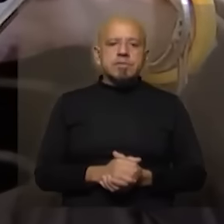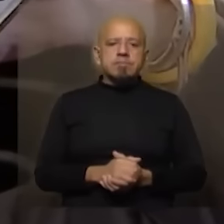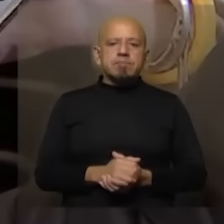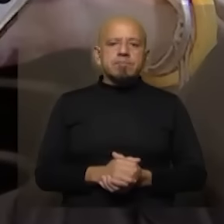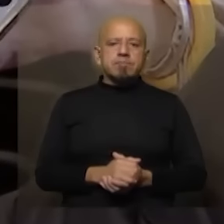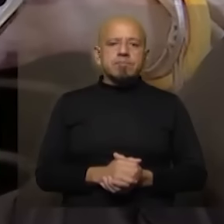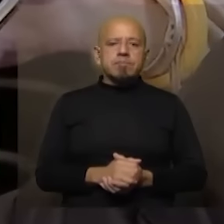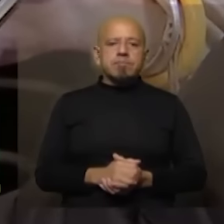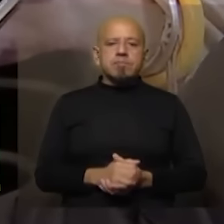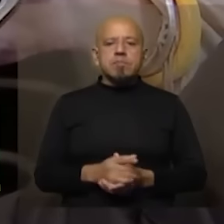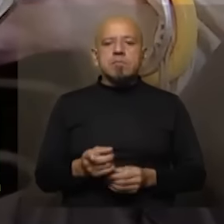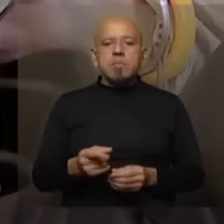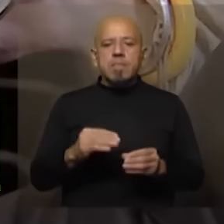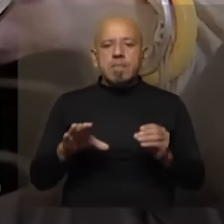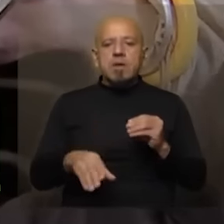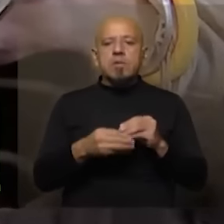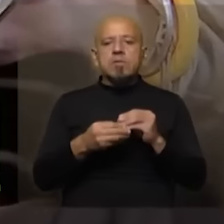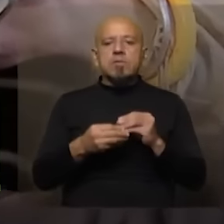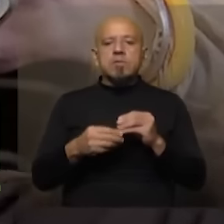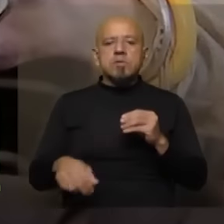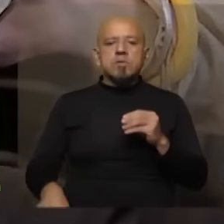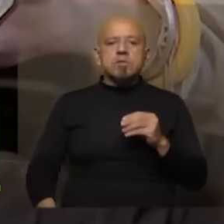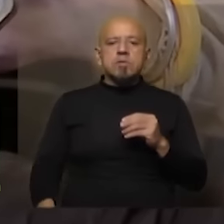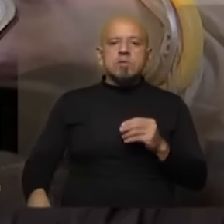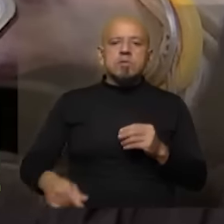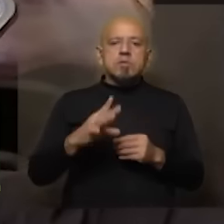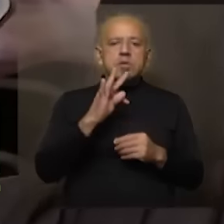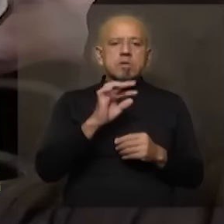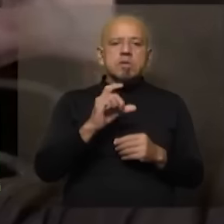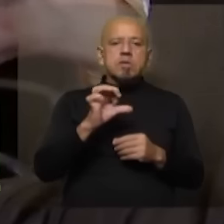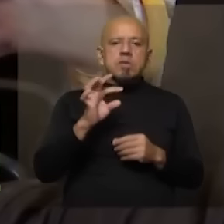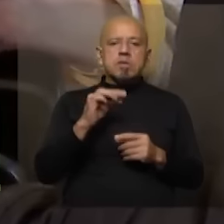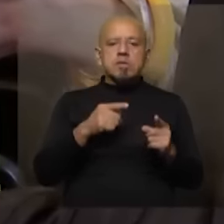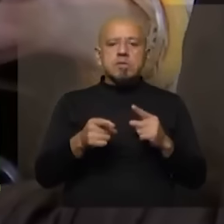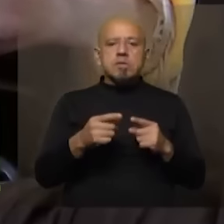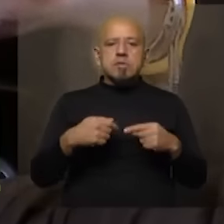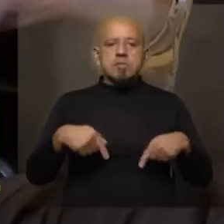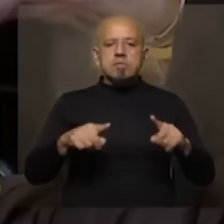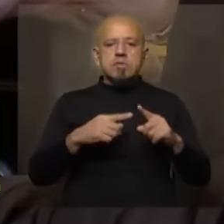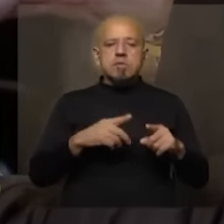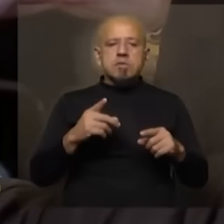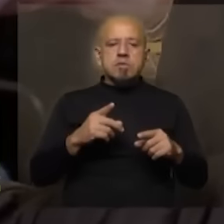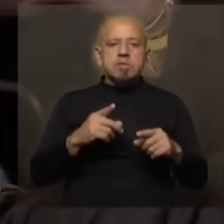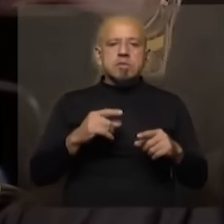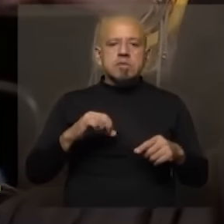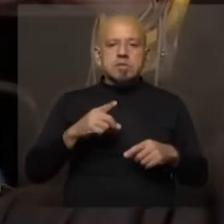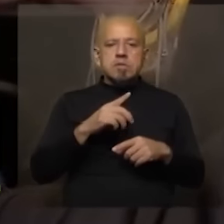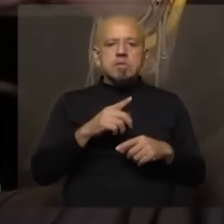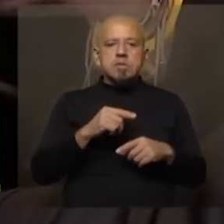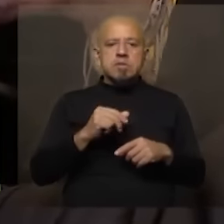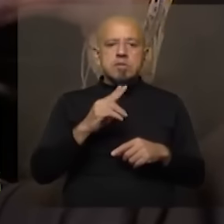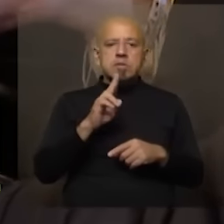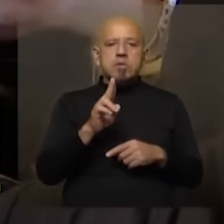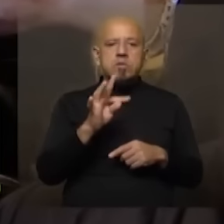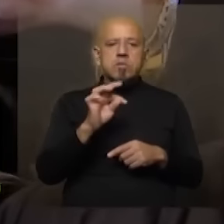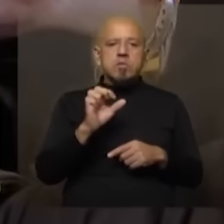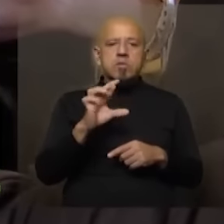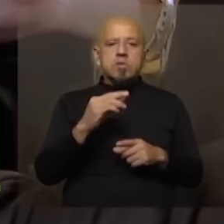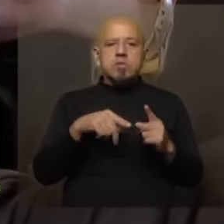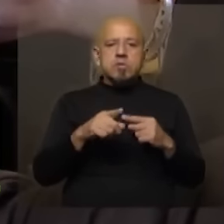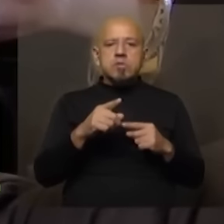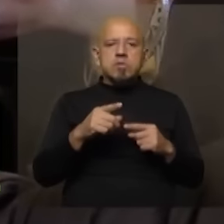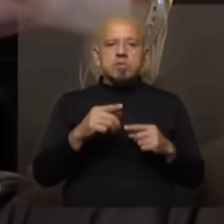La incorporación del test de HPV para el tamizaje de cáncer de cuello de útero, que somos pioneros en